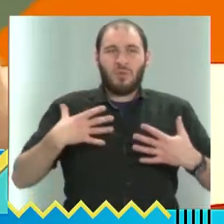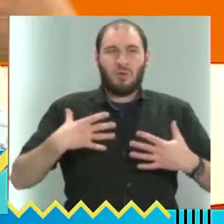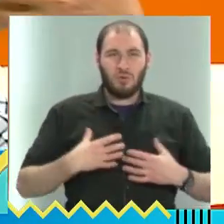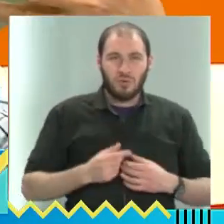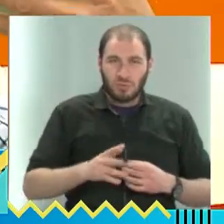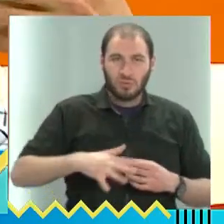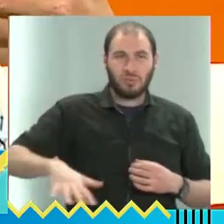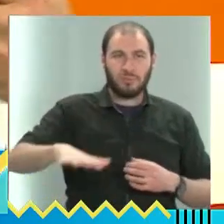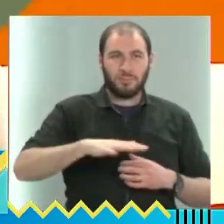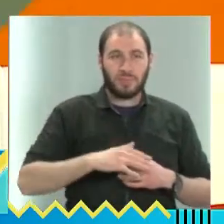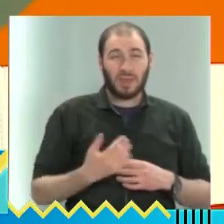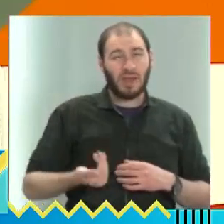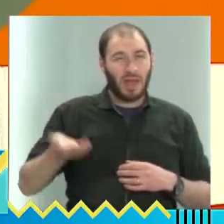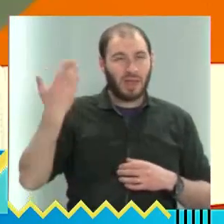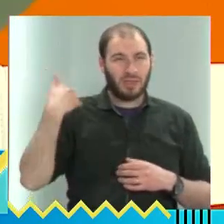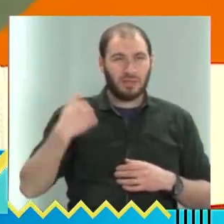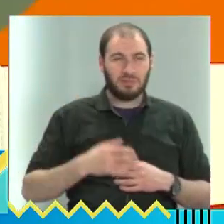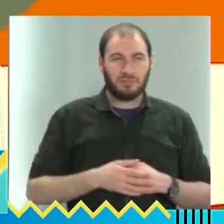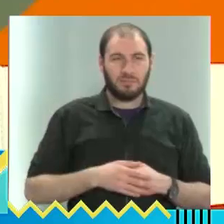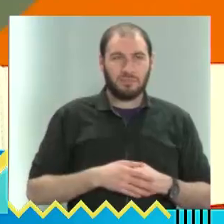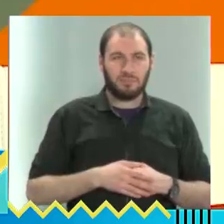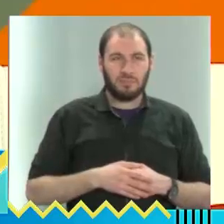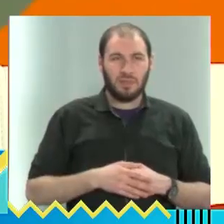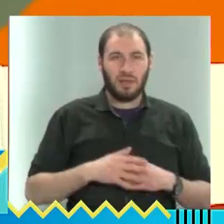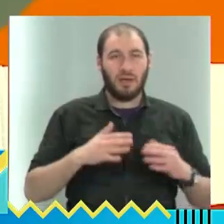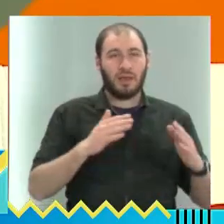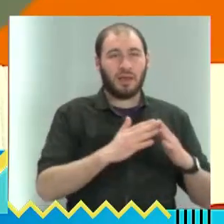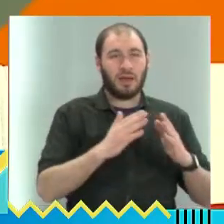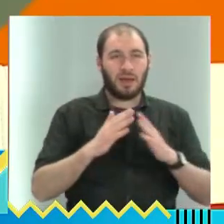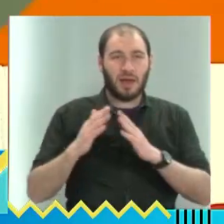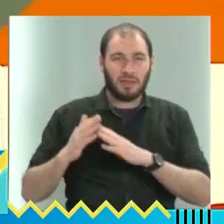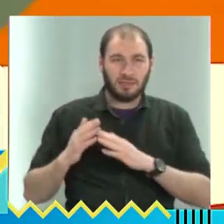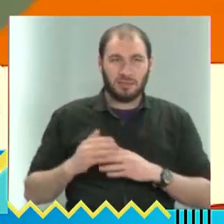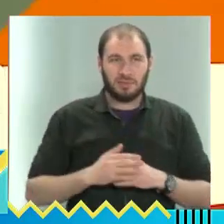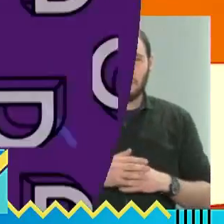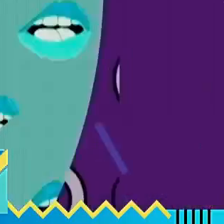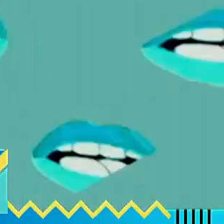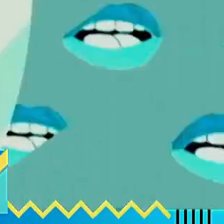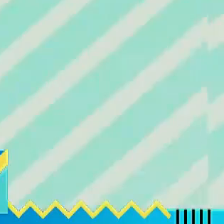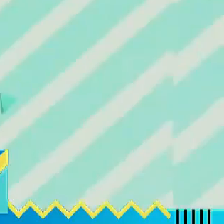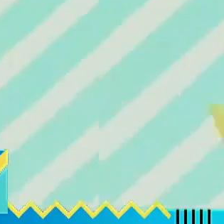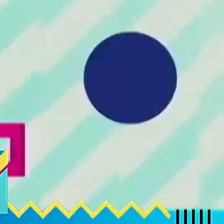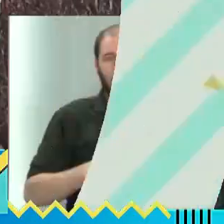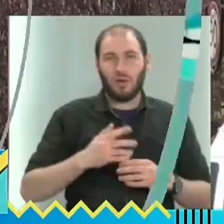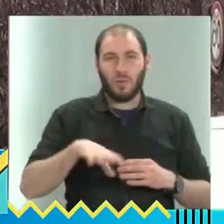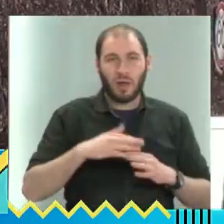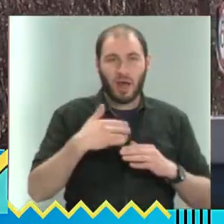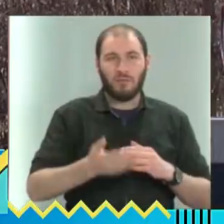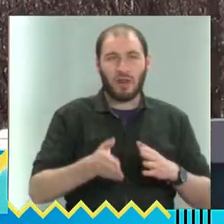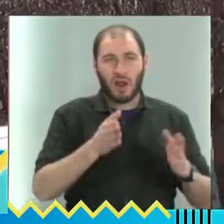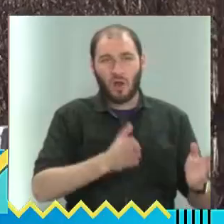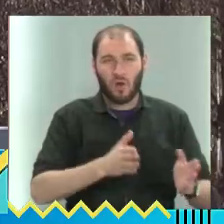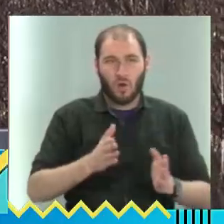donde en aquella época, cuando las casas tenían sus zaguanes y sus patios y que estaban